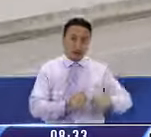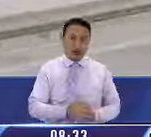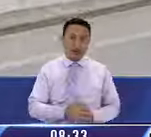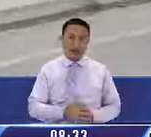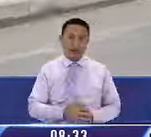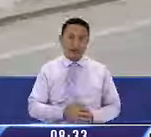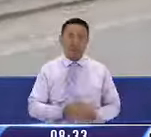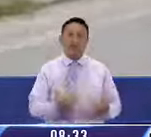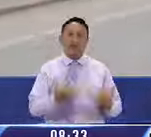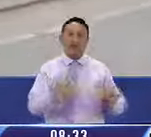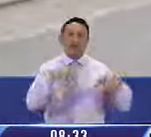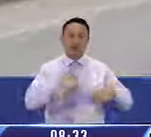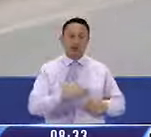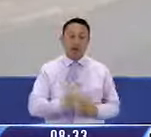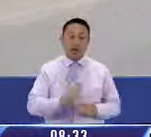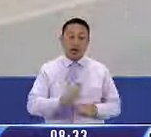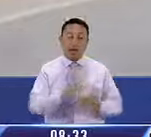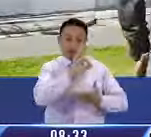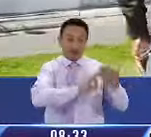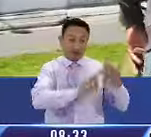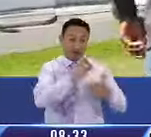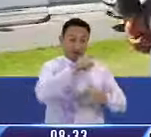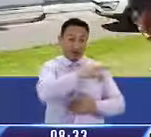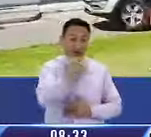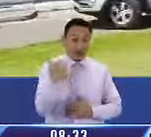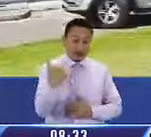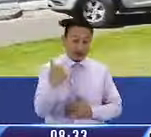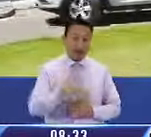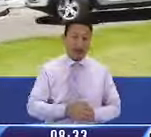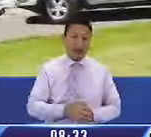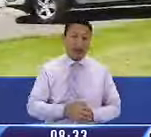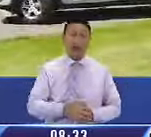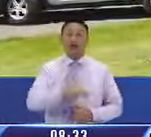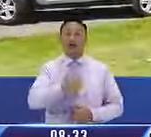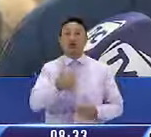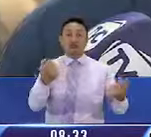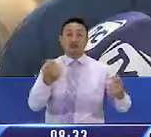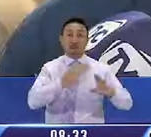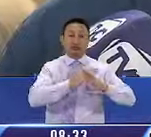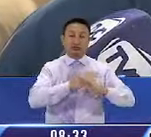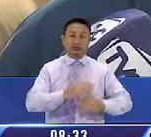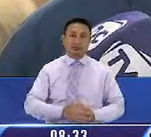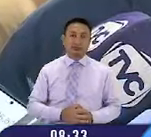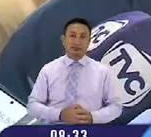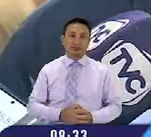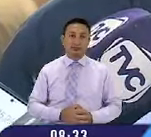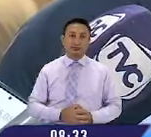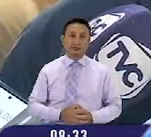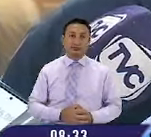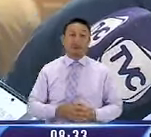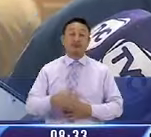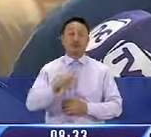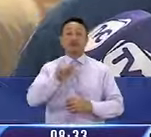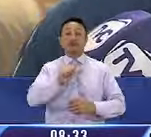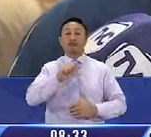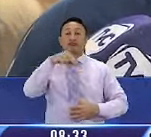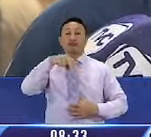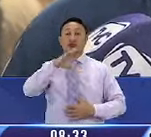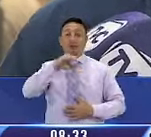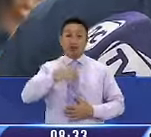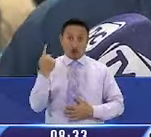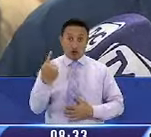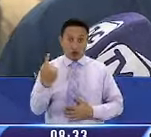Aún están a la espera de una autorización para portar armas menos letales. Si nosotros como agencia metropolitana actuamos